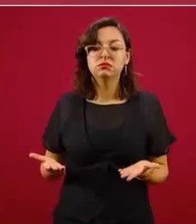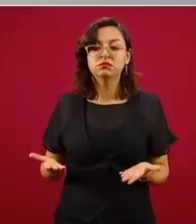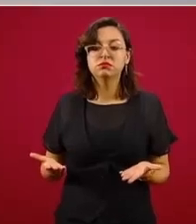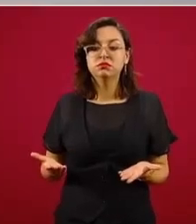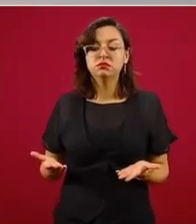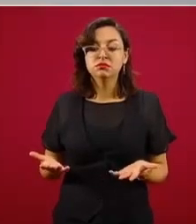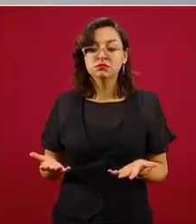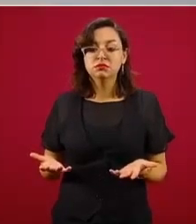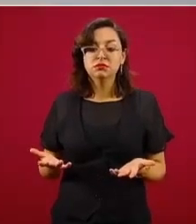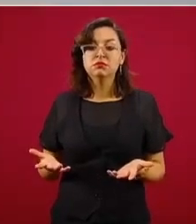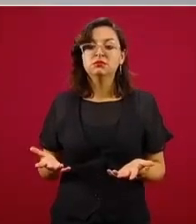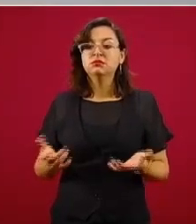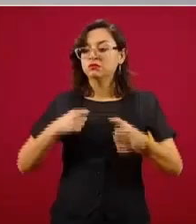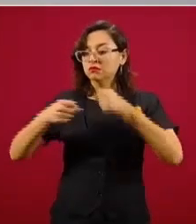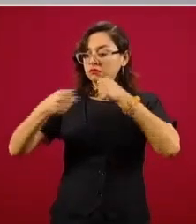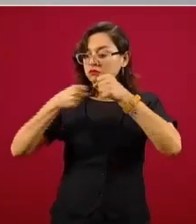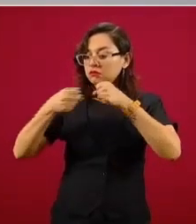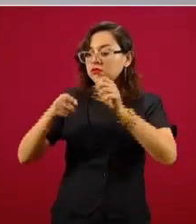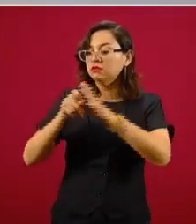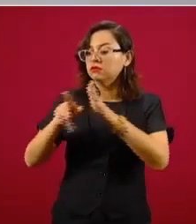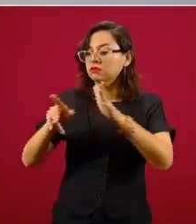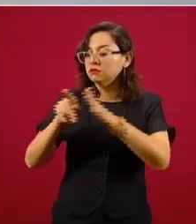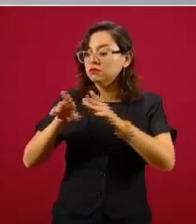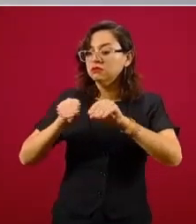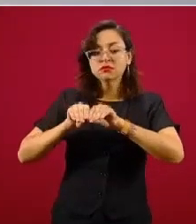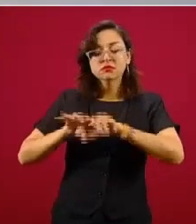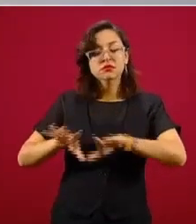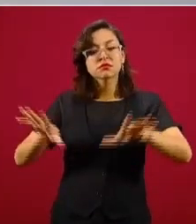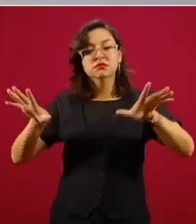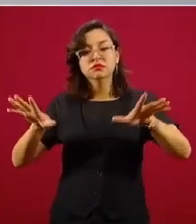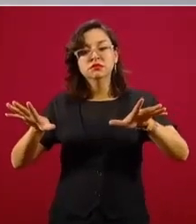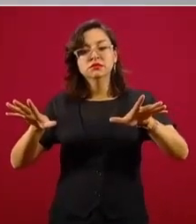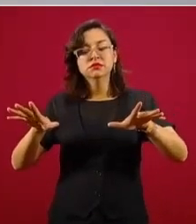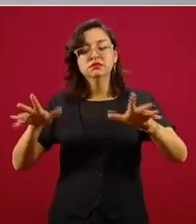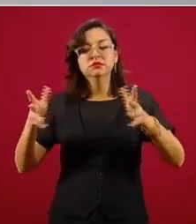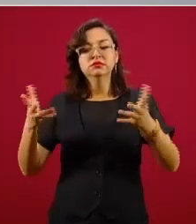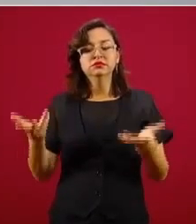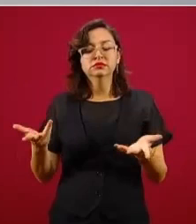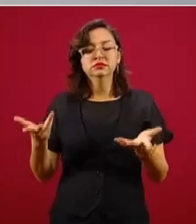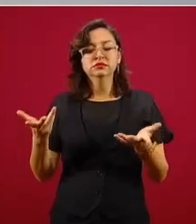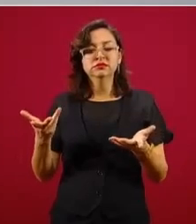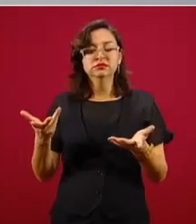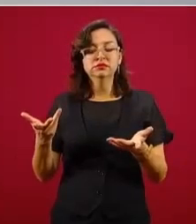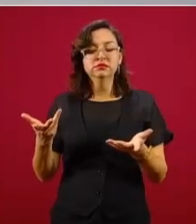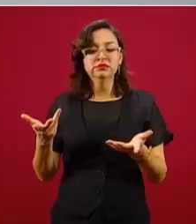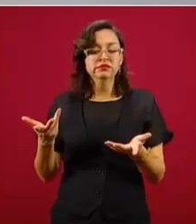hay la prensa, porque lo de la objetividad es muy relativo,